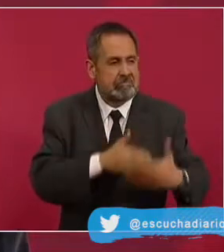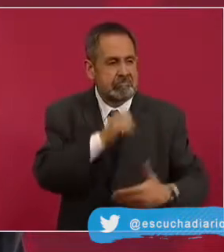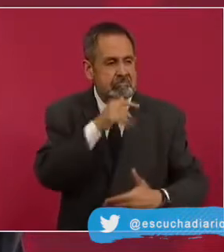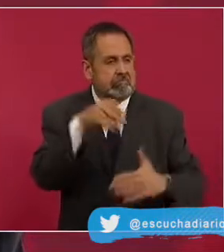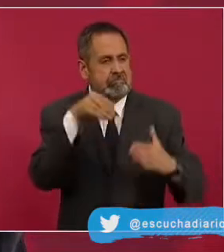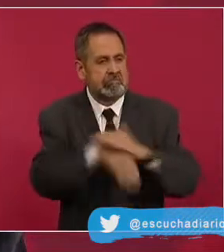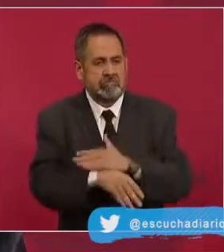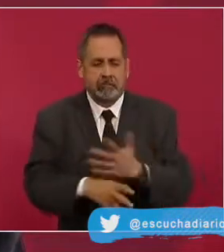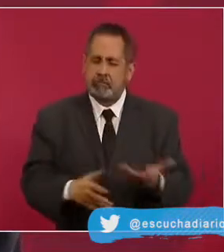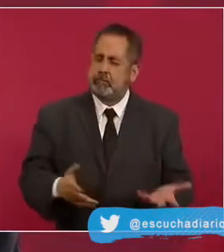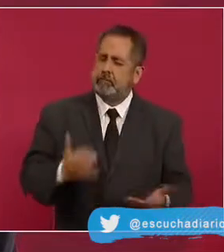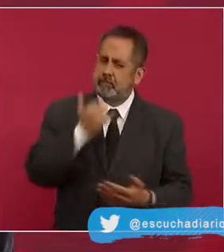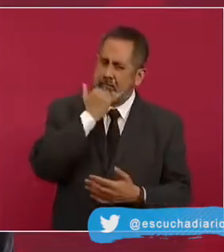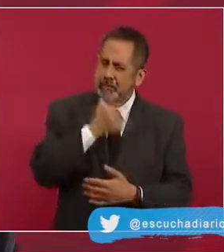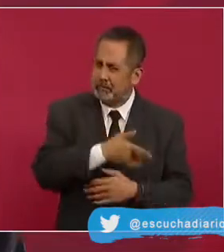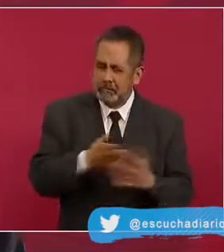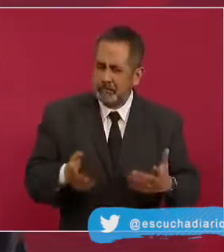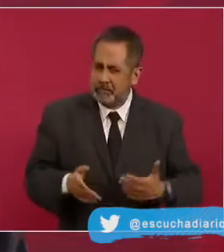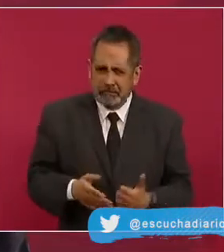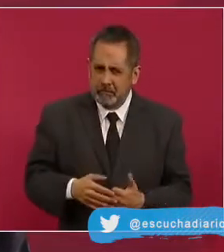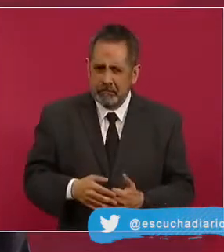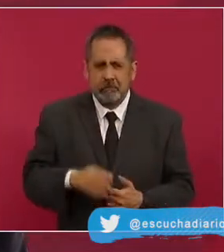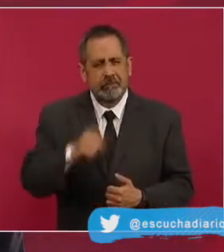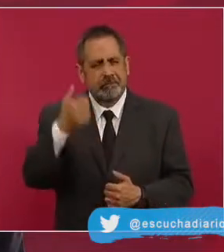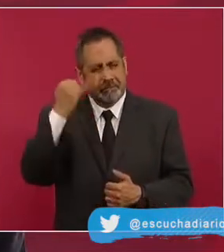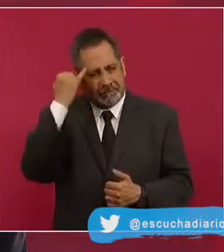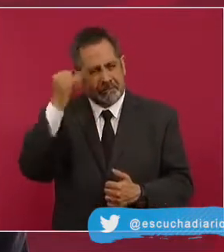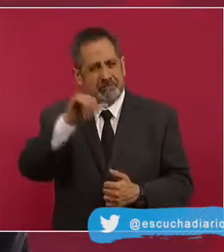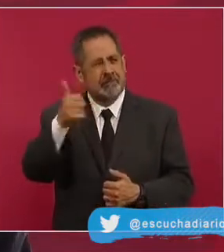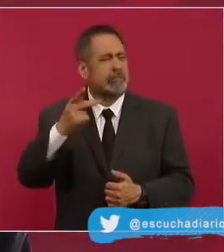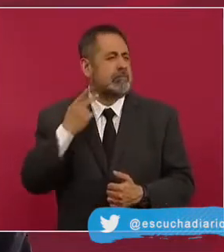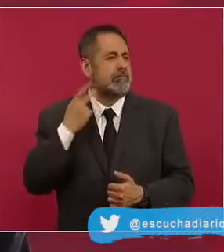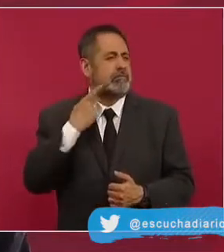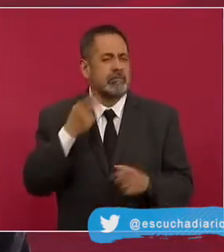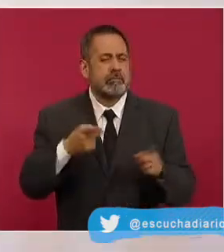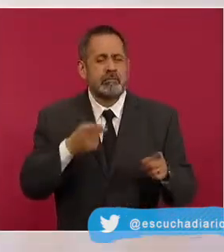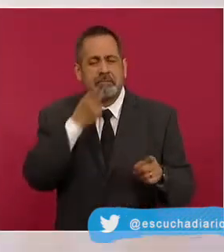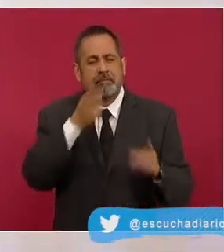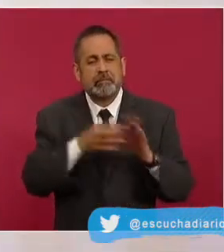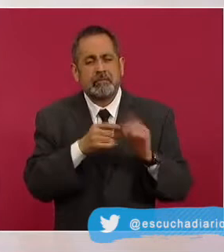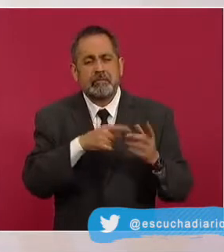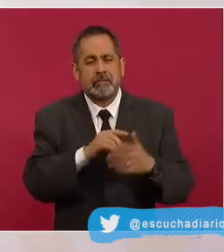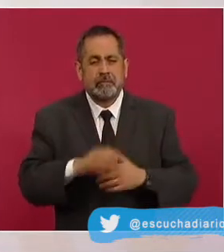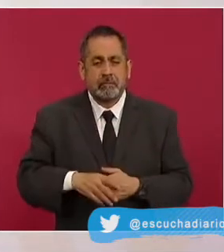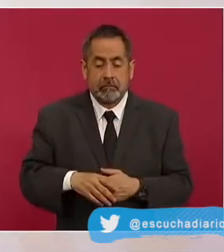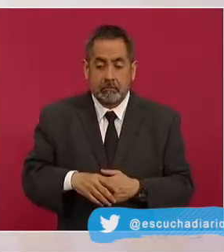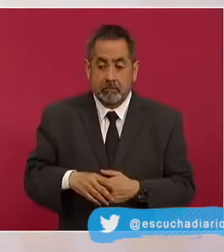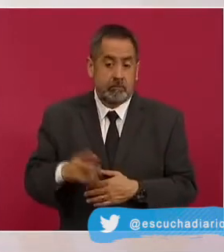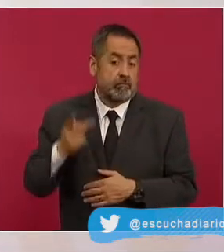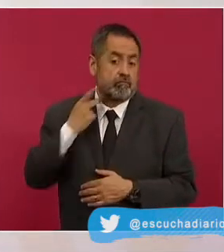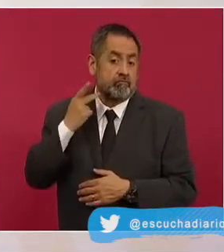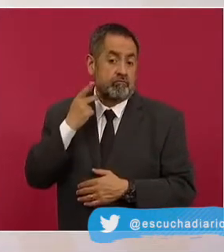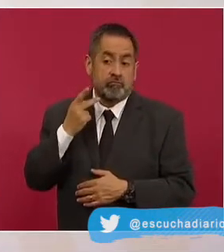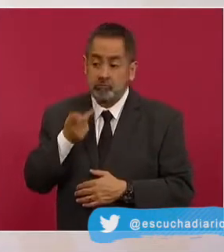Y acuérdense lo que decía otro político, político pobre,